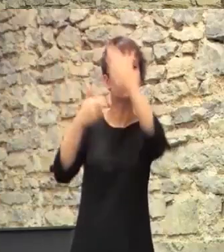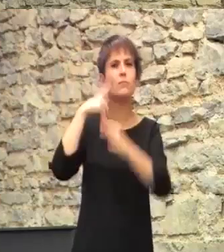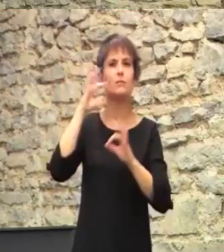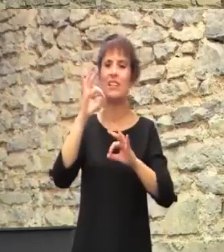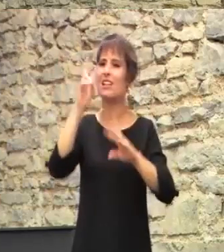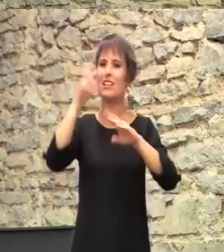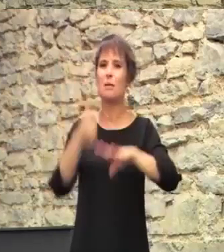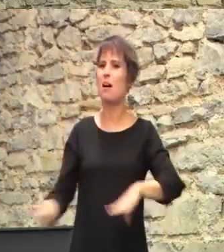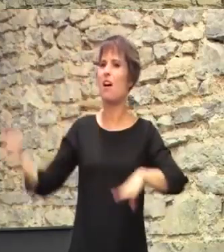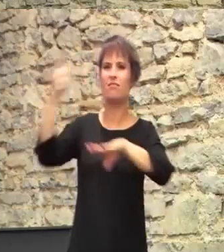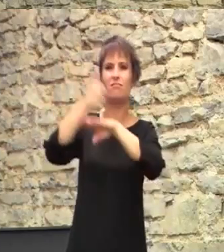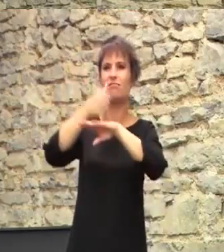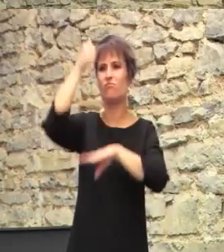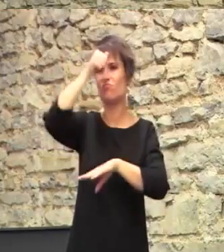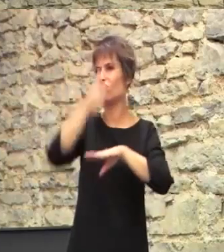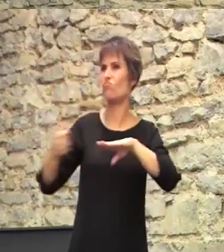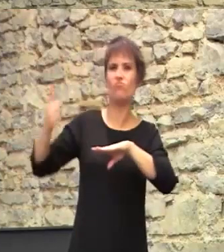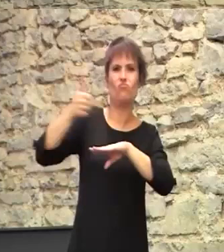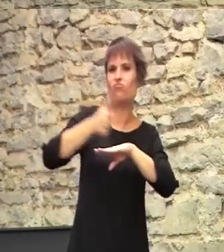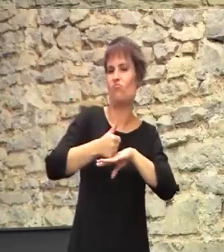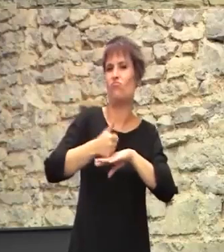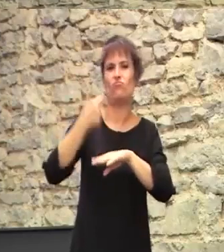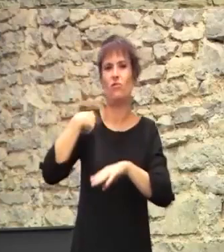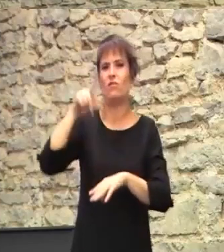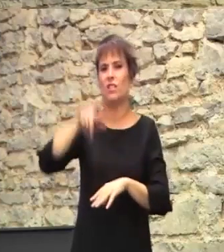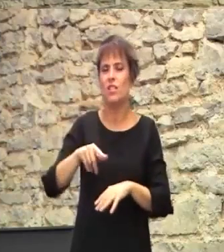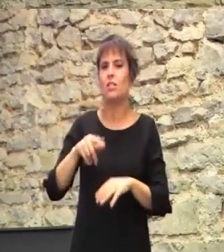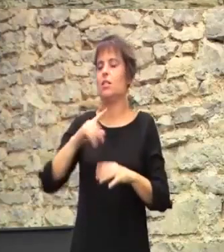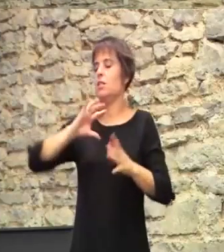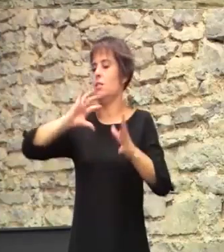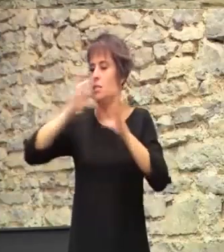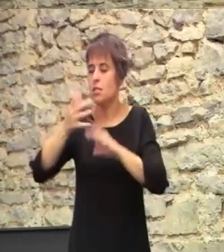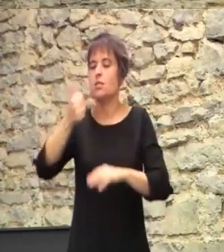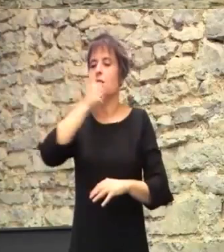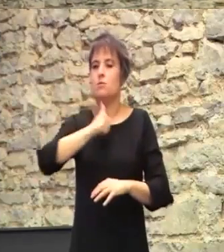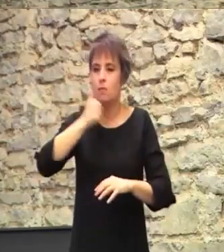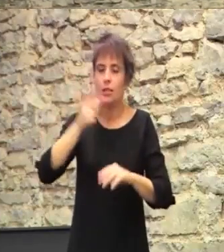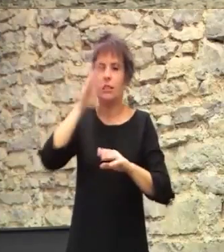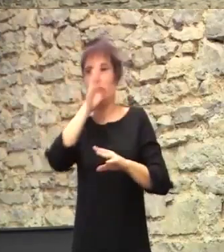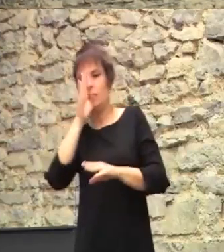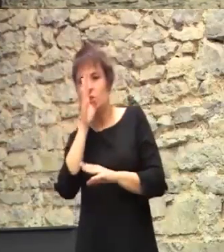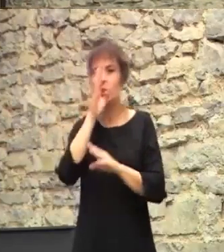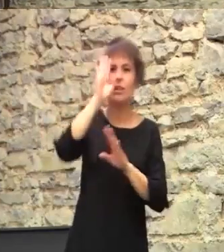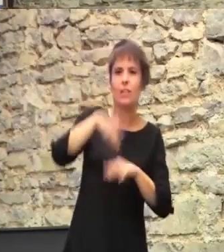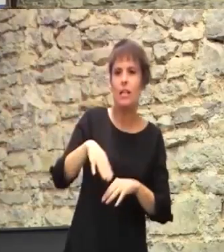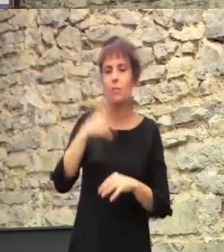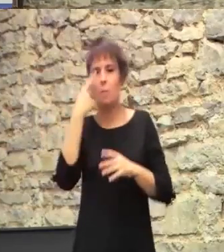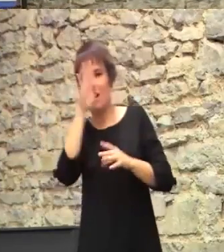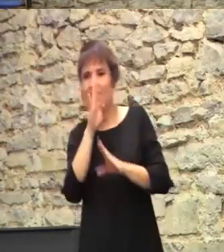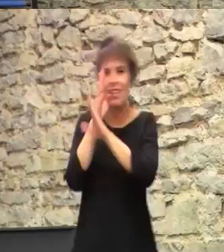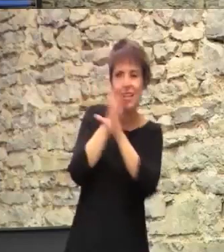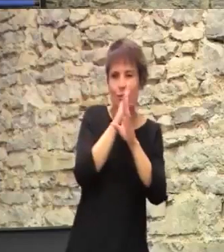patriarcado es un monstruo muy grande que se resiste se revuelve se maquilla y se disfraza